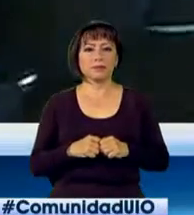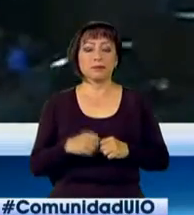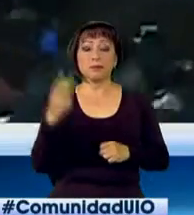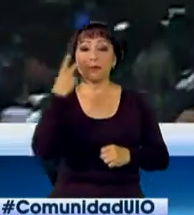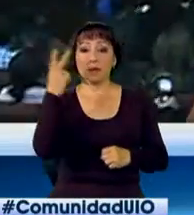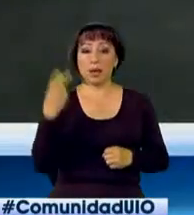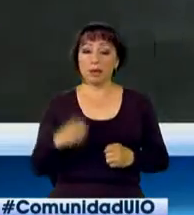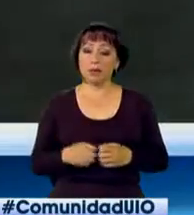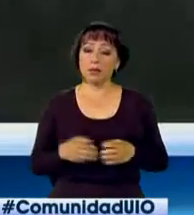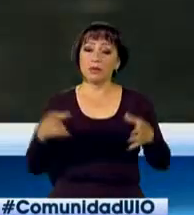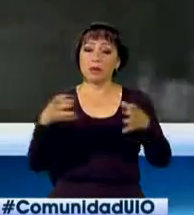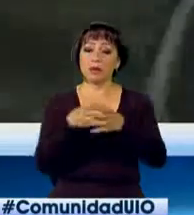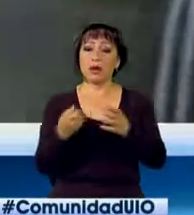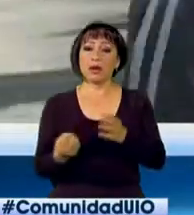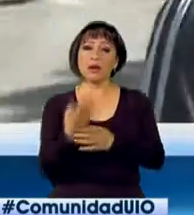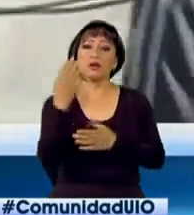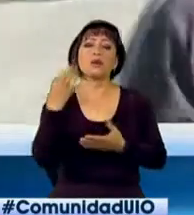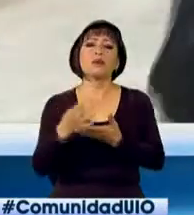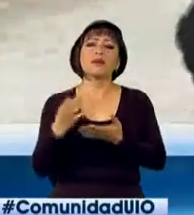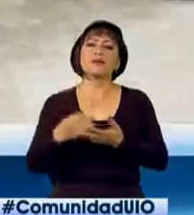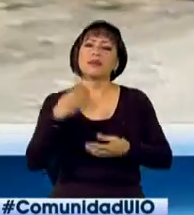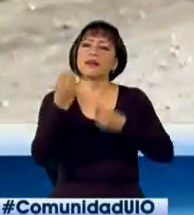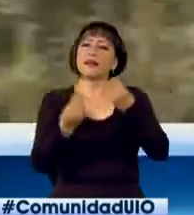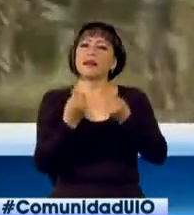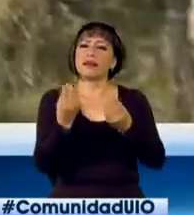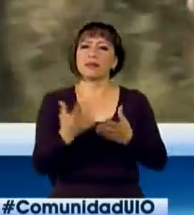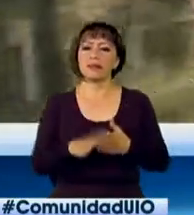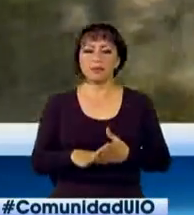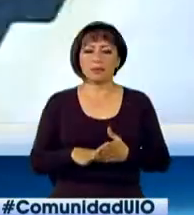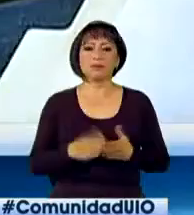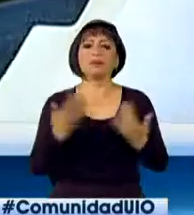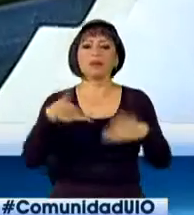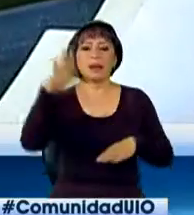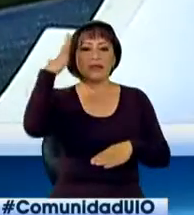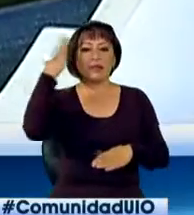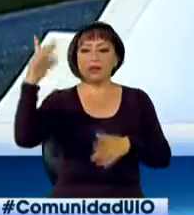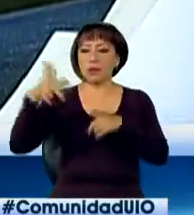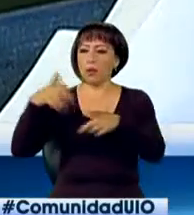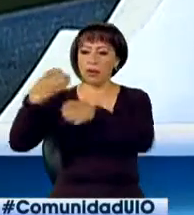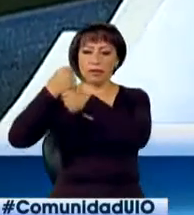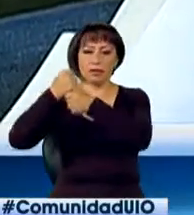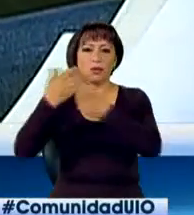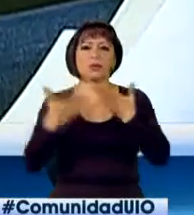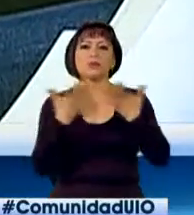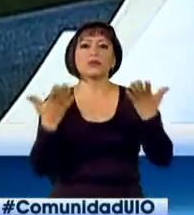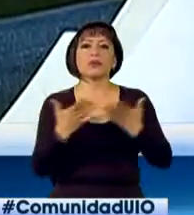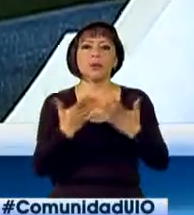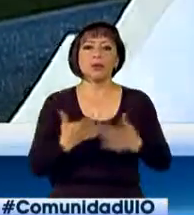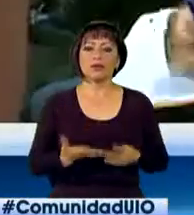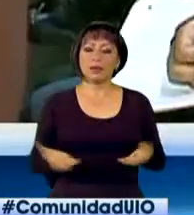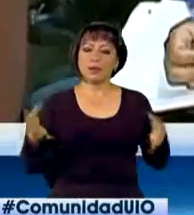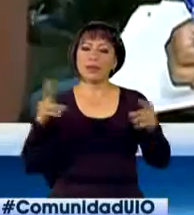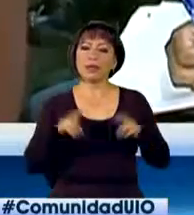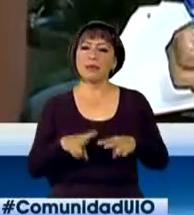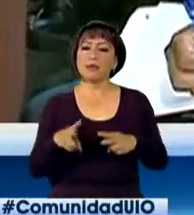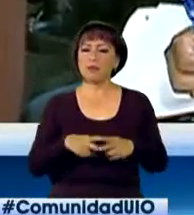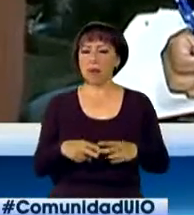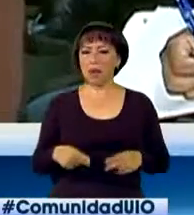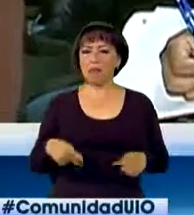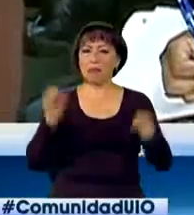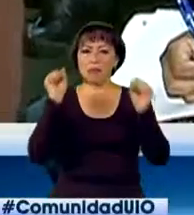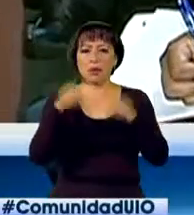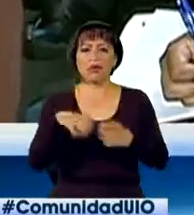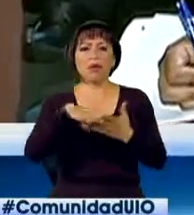Cotopaxi, medidas de autoprotección, evacuación y planificación institucional y familiar fueron temas tratados